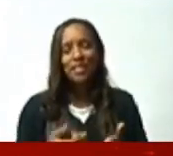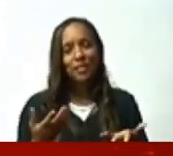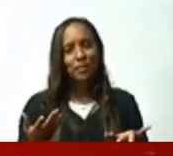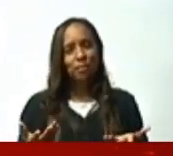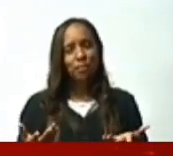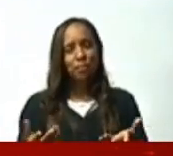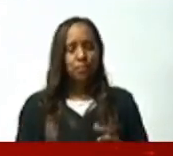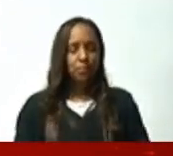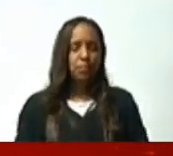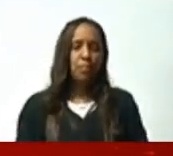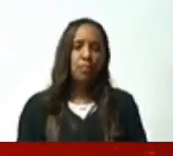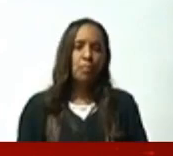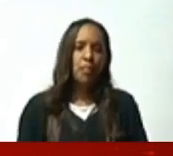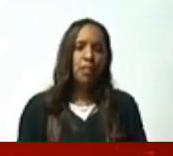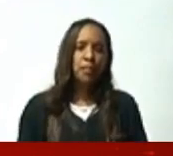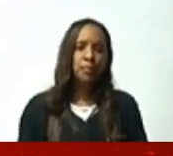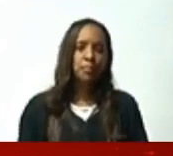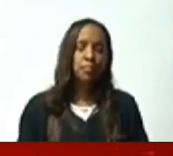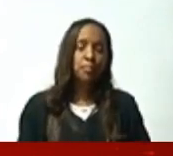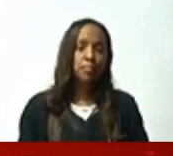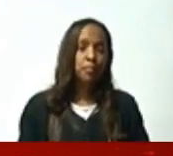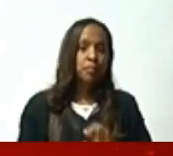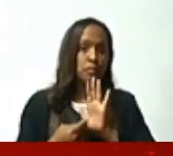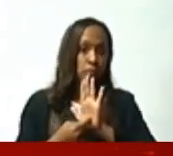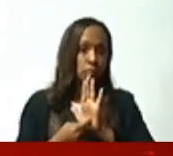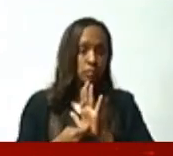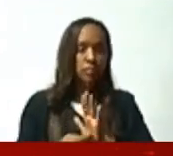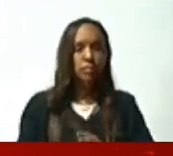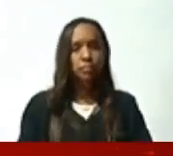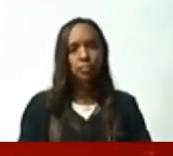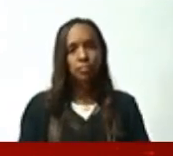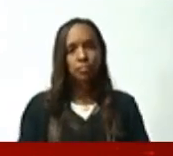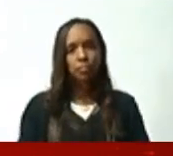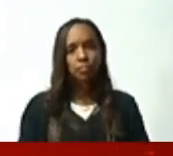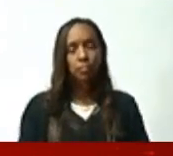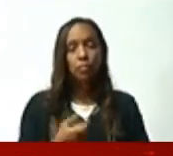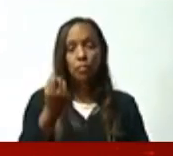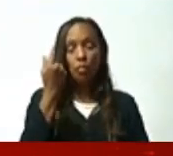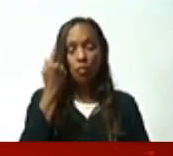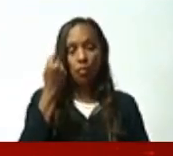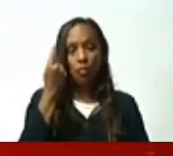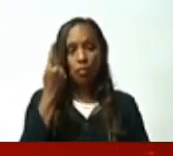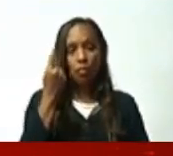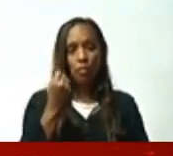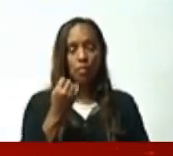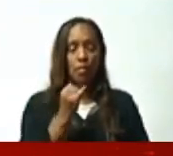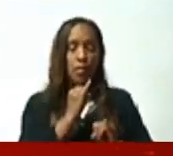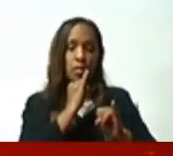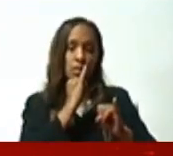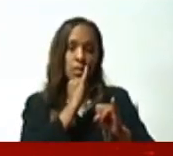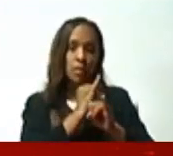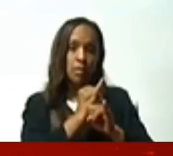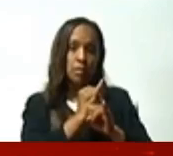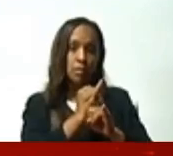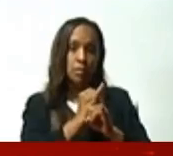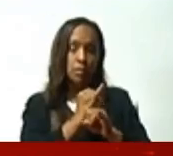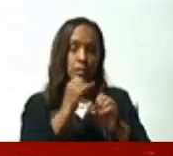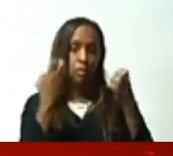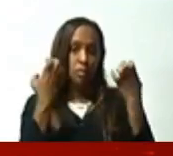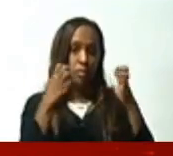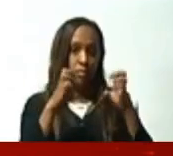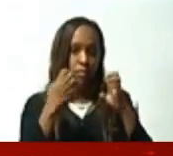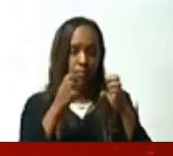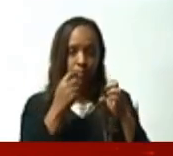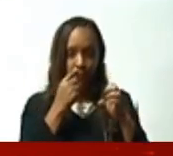si se entiende, que el Centro de Operaciones de Emergencia, que es una institución pública del Estado, decía hoy,